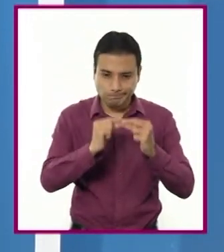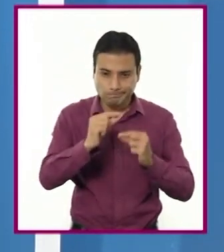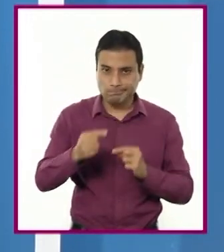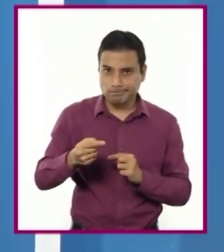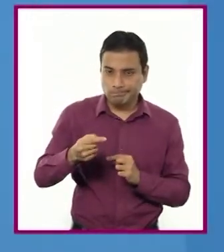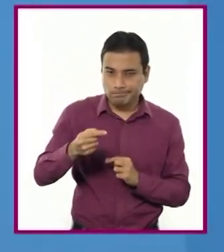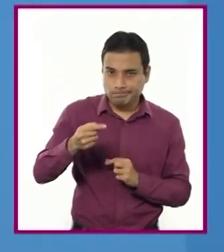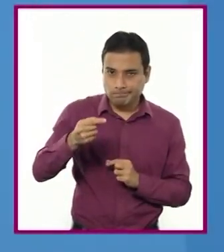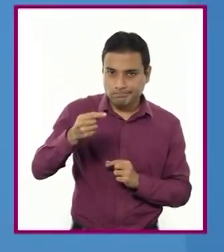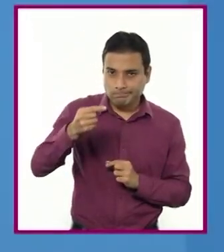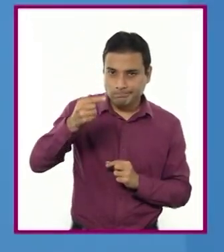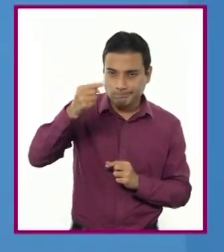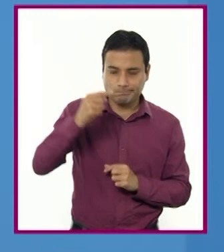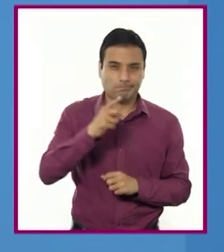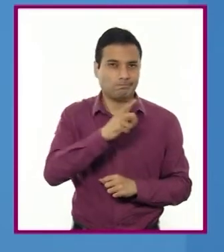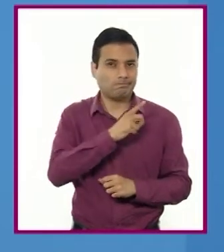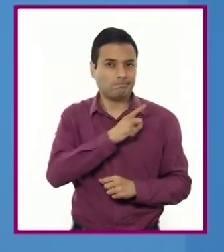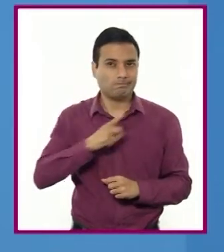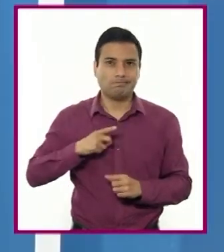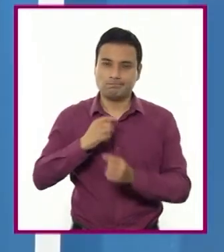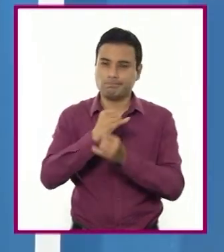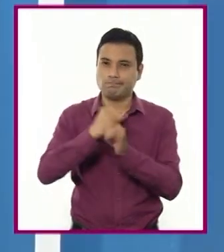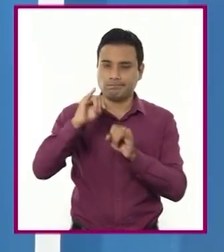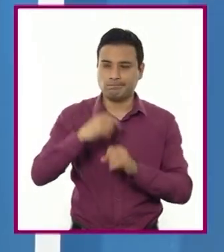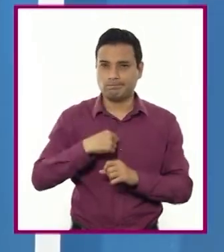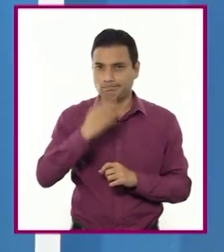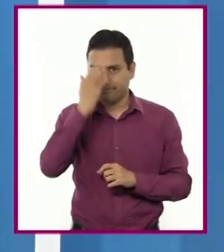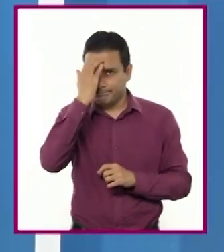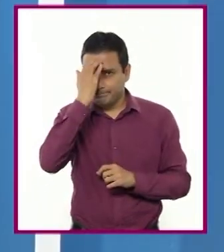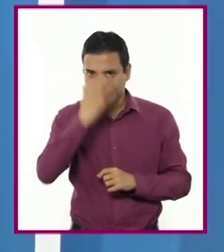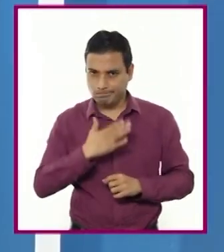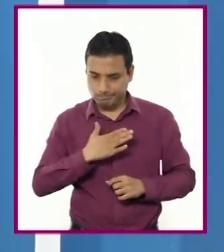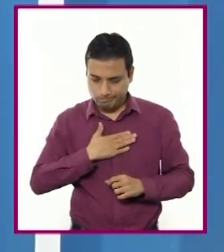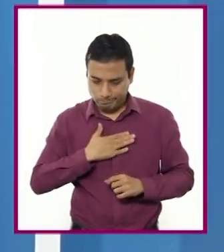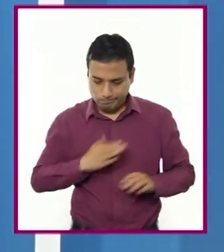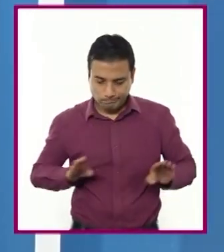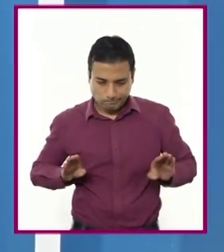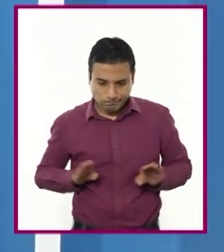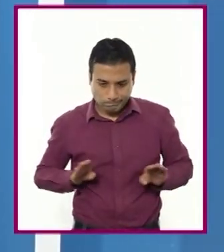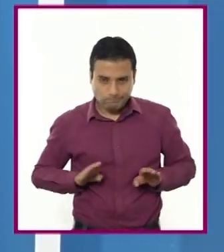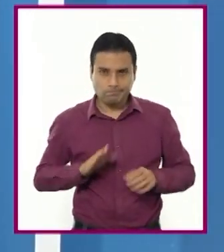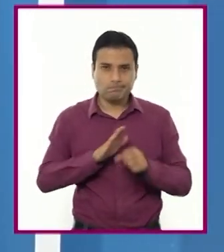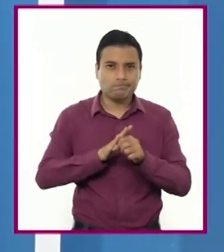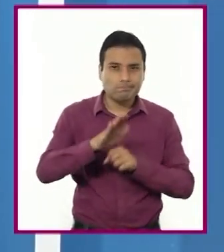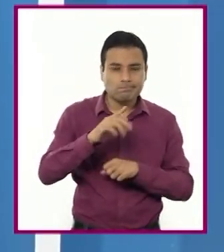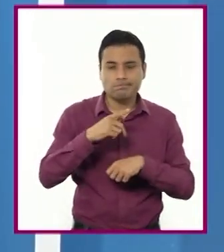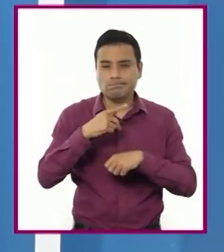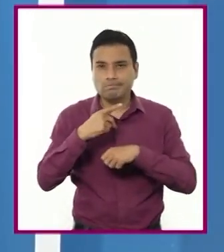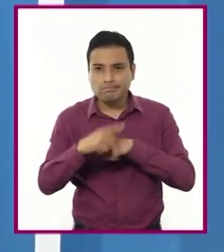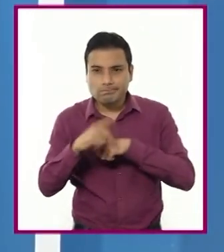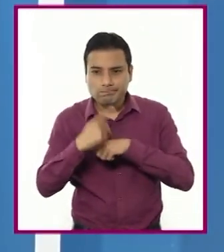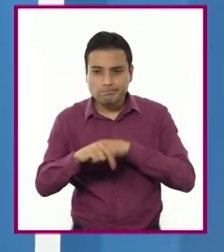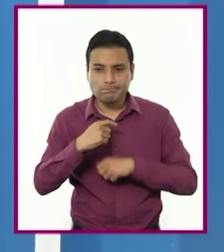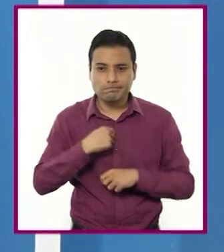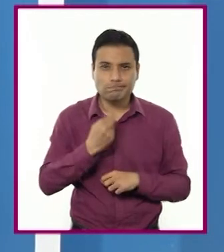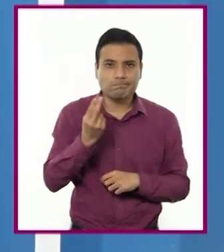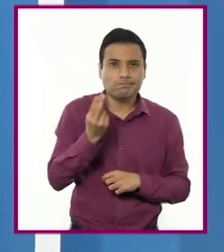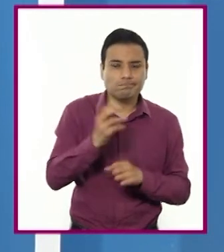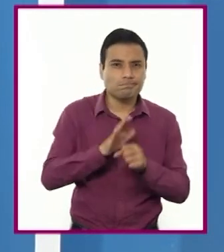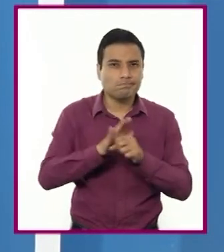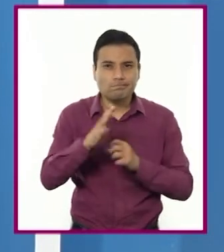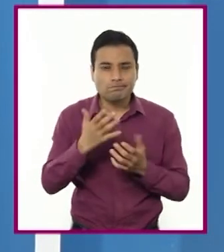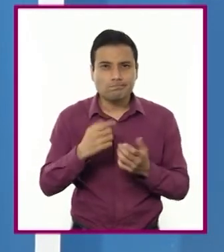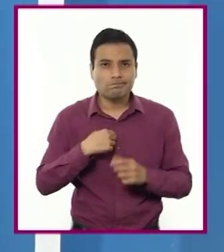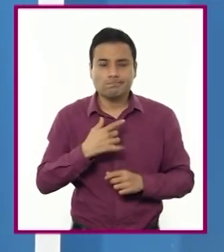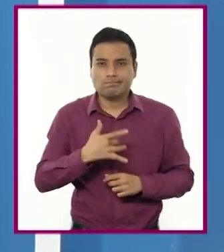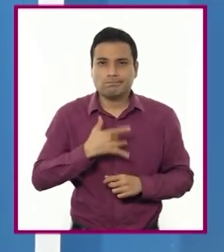desarrollando este principio, van aprendiendo a reconocerse y a tener conciencia de qué les causa daño y qué necesitan para estar bien. En